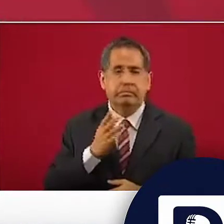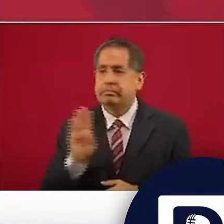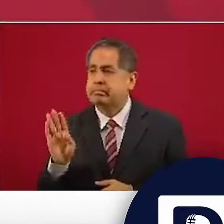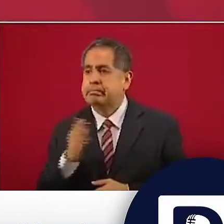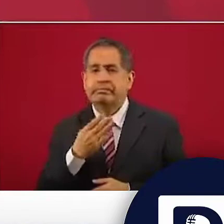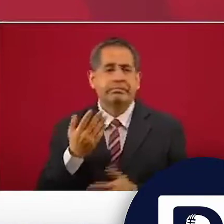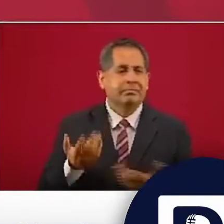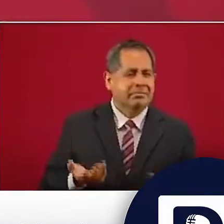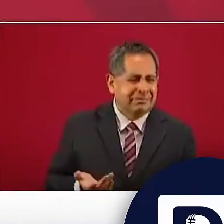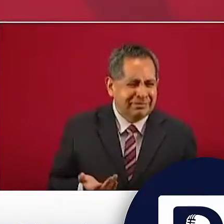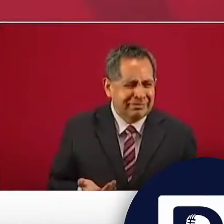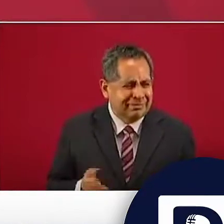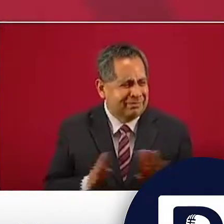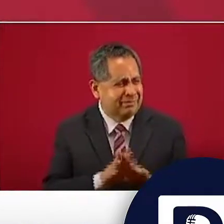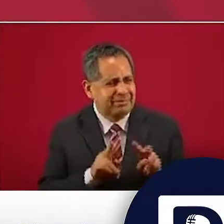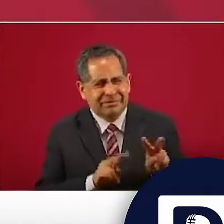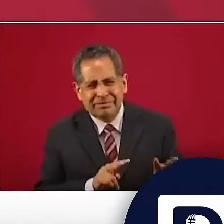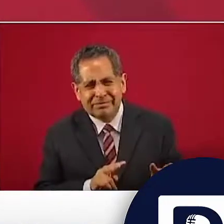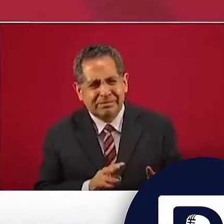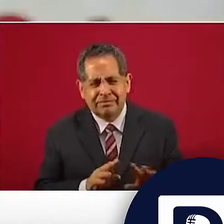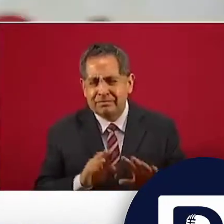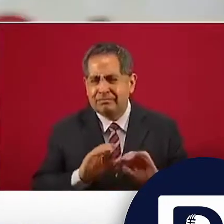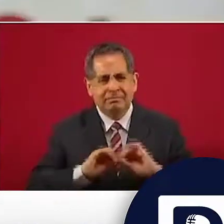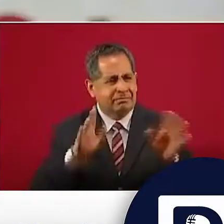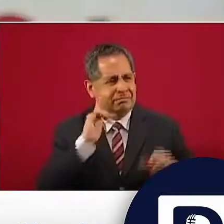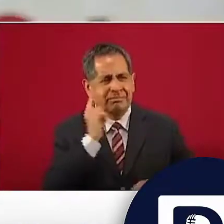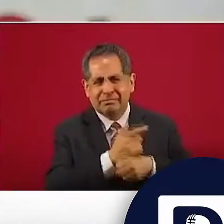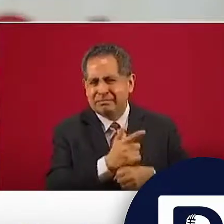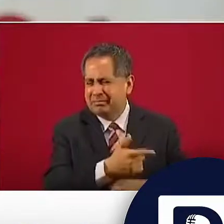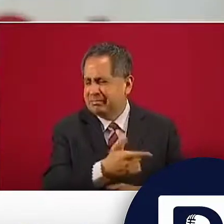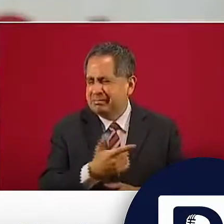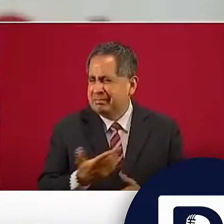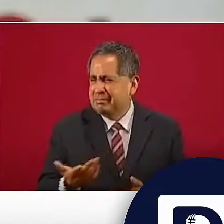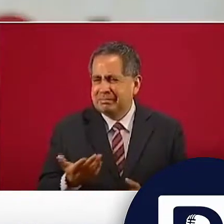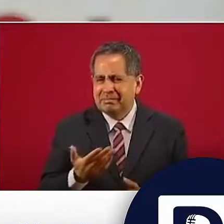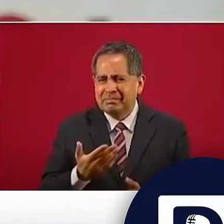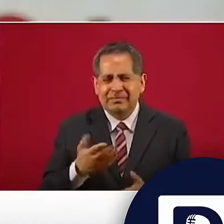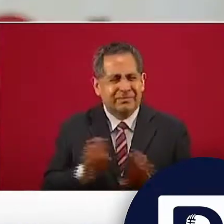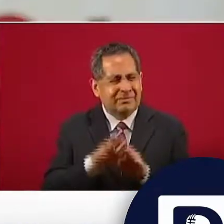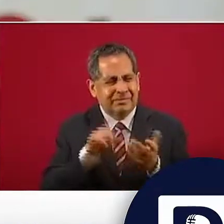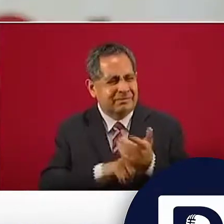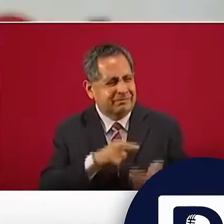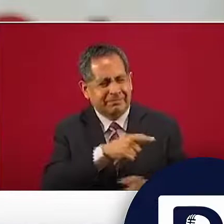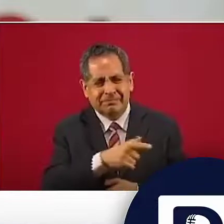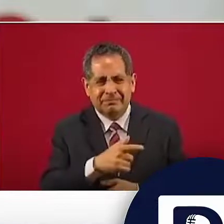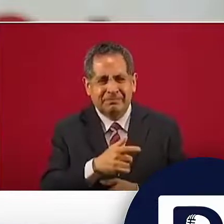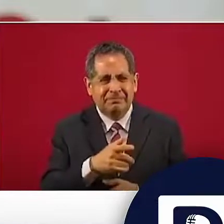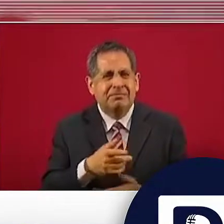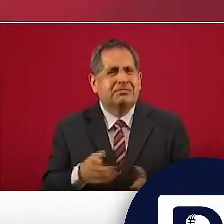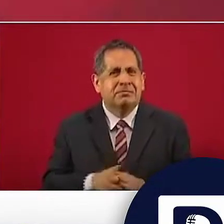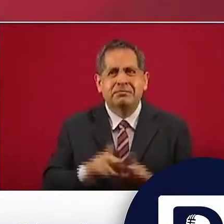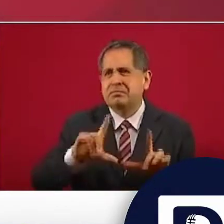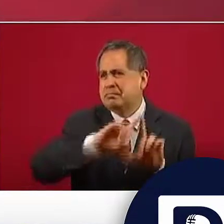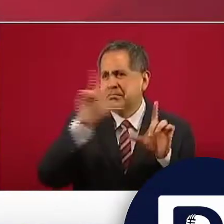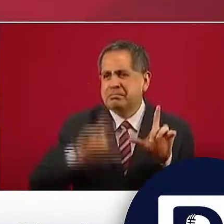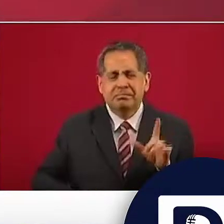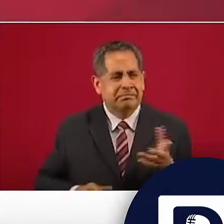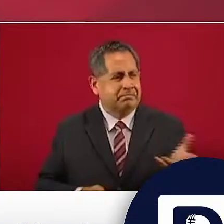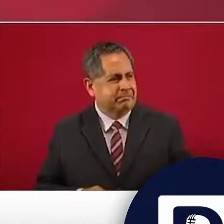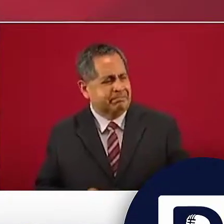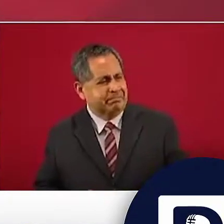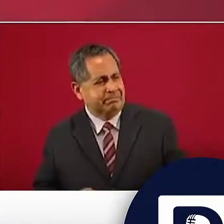como está quedando de manifiesto. Imagínense en qué situación estaba el país.